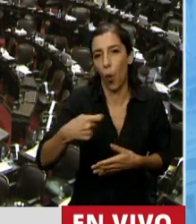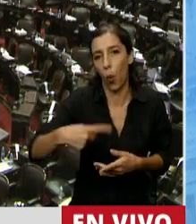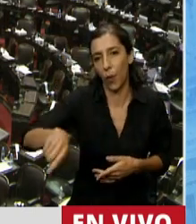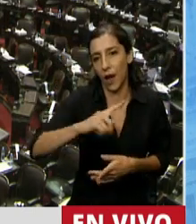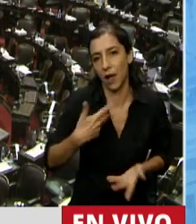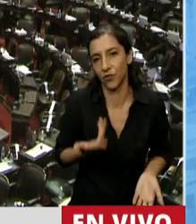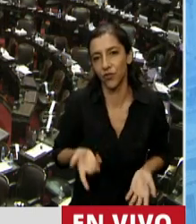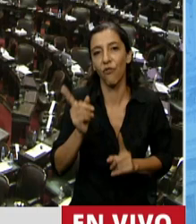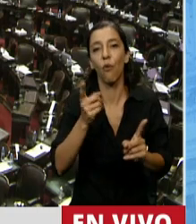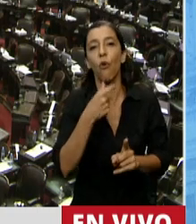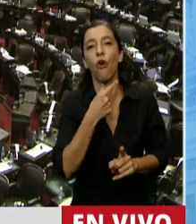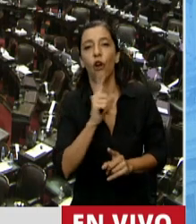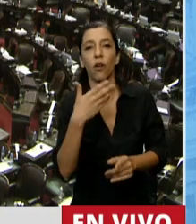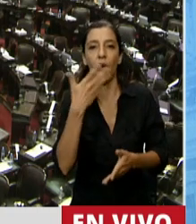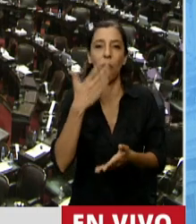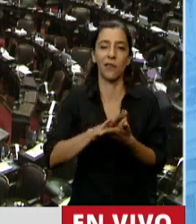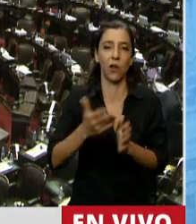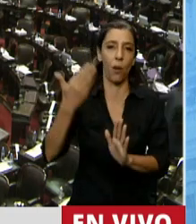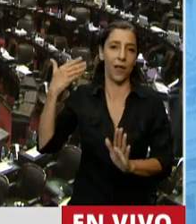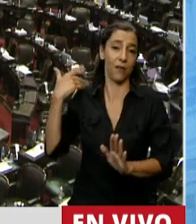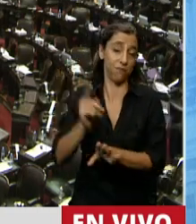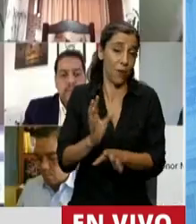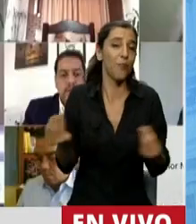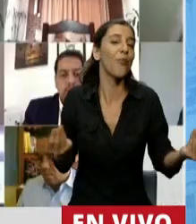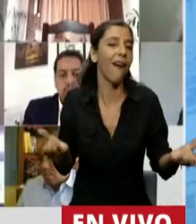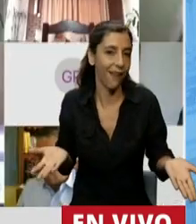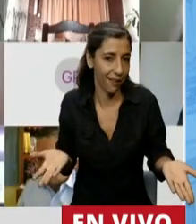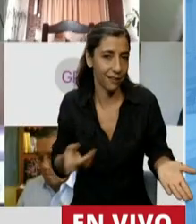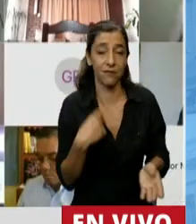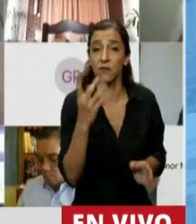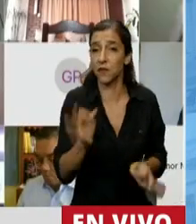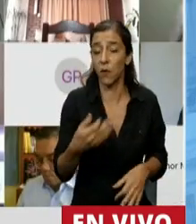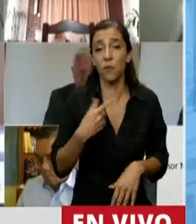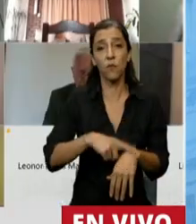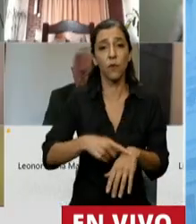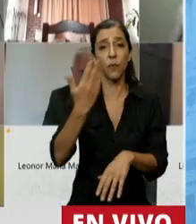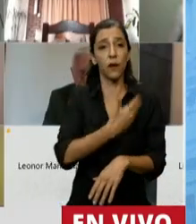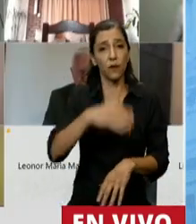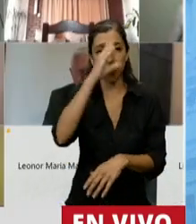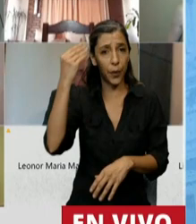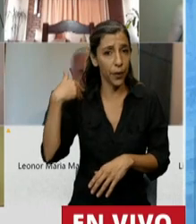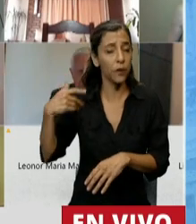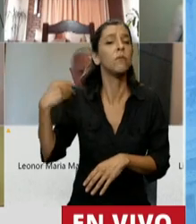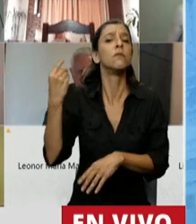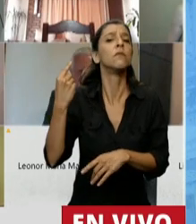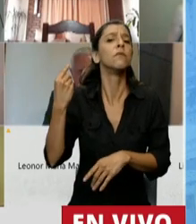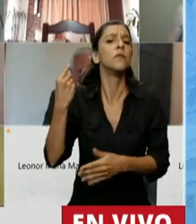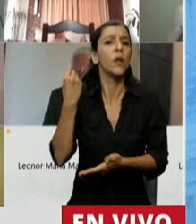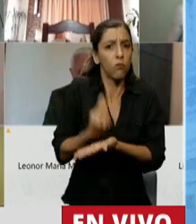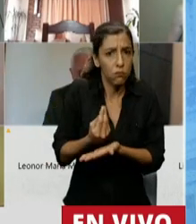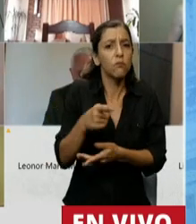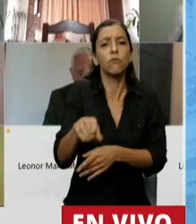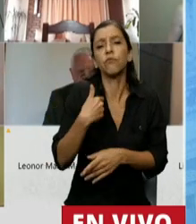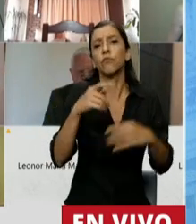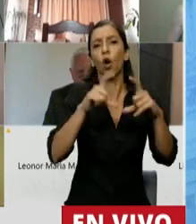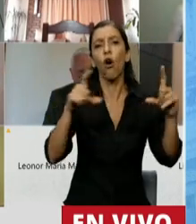hay gato encerrado. Durante el gobierno de Cristina Fernández de Kirchner, rigió una fórmula de actualización de los saberes muy similar